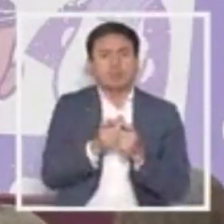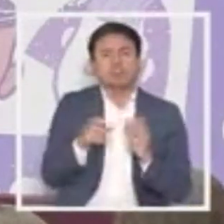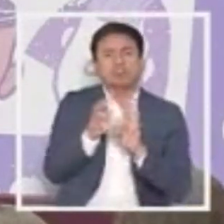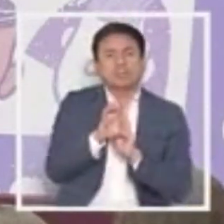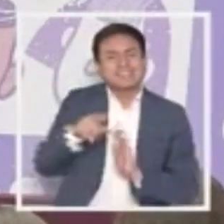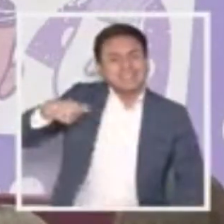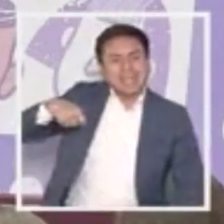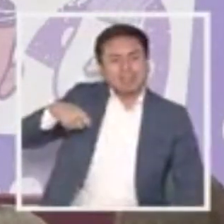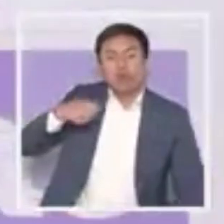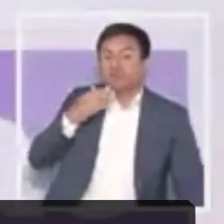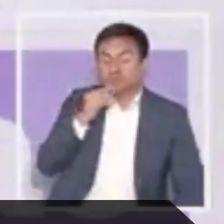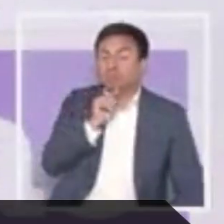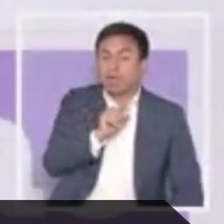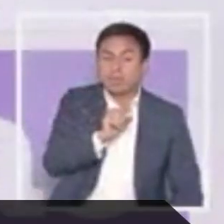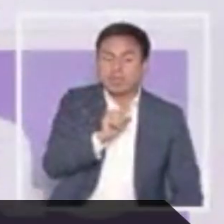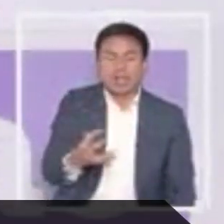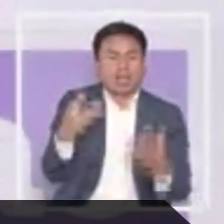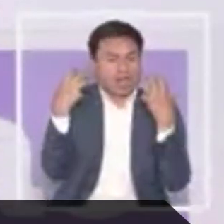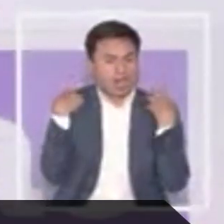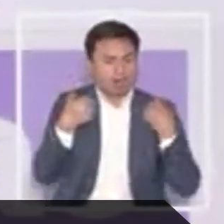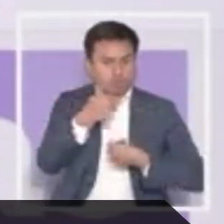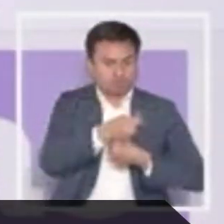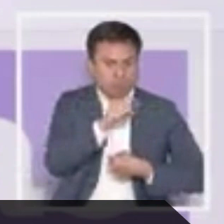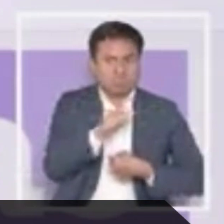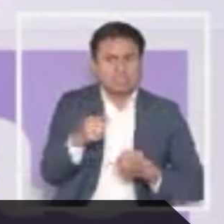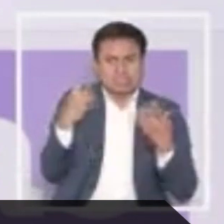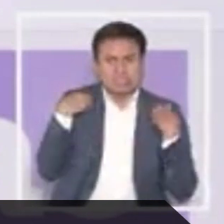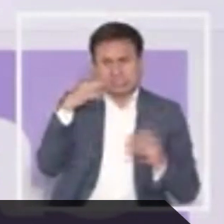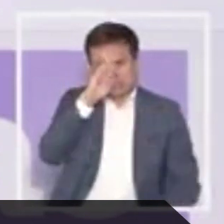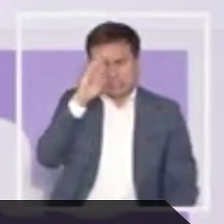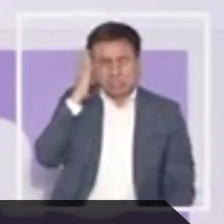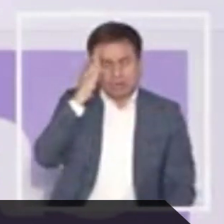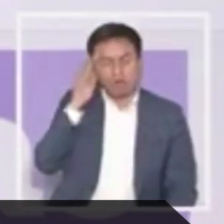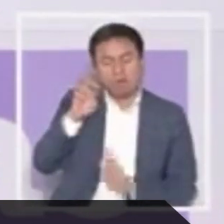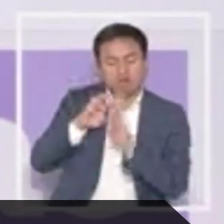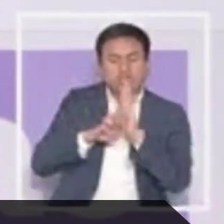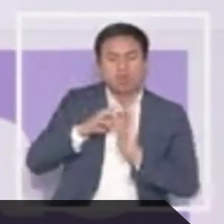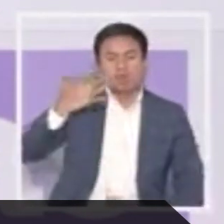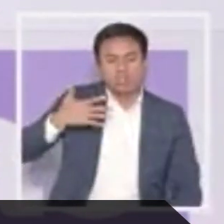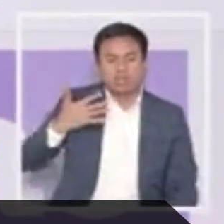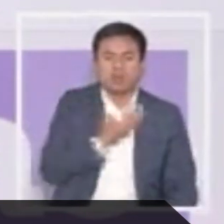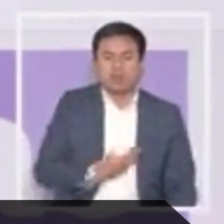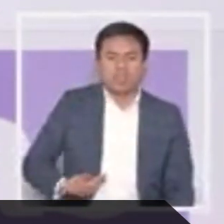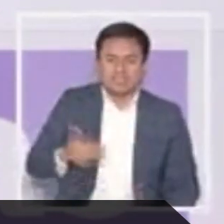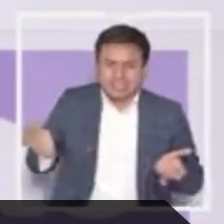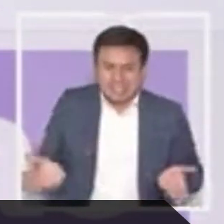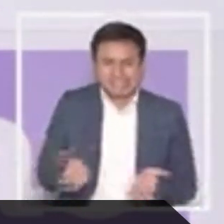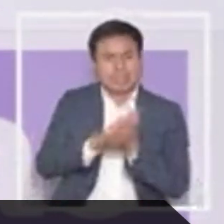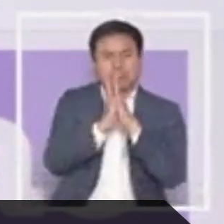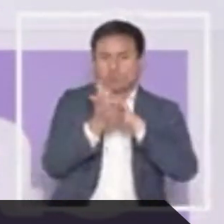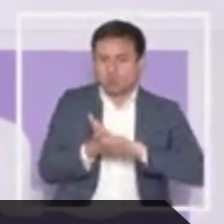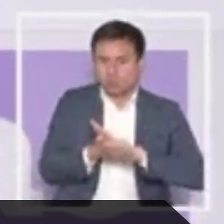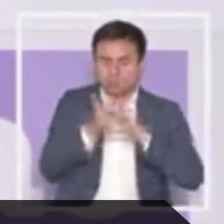Senado también tiene que hacerse cargo de esto. Sabemos que están con mucha carga, pero este es uno de los proyectos prioritarios y desde el gobierno le vamos a poner